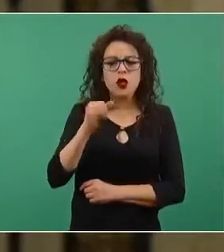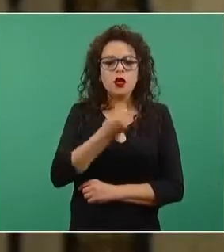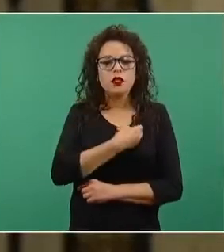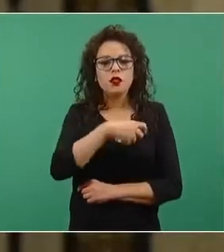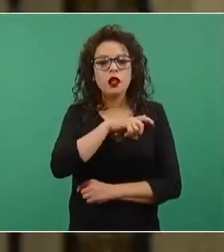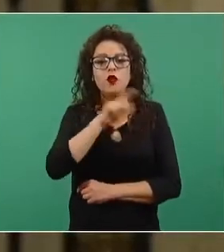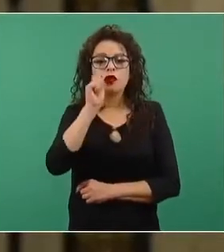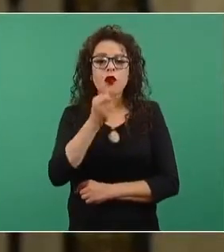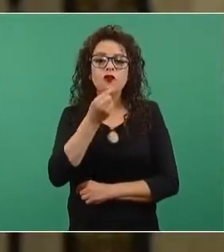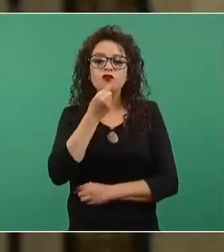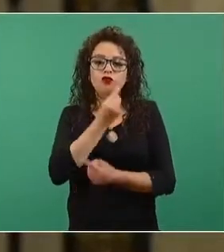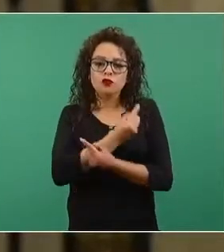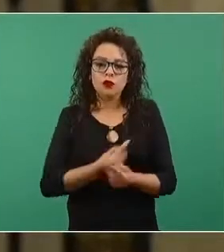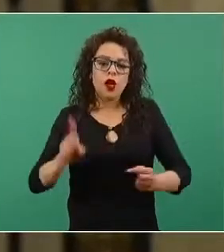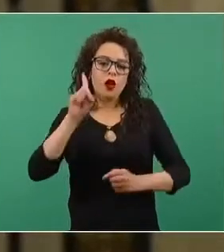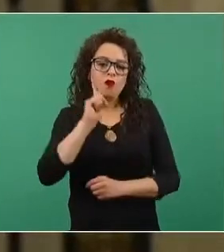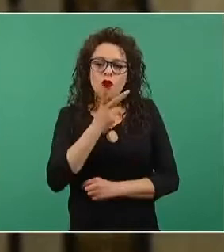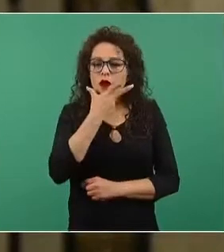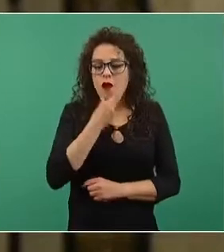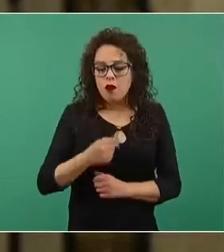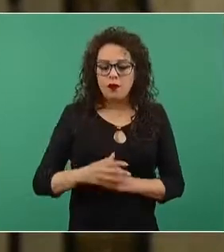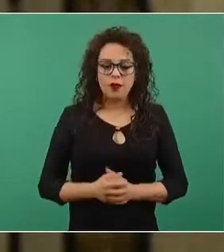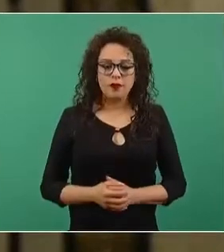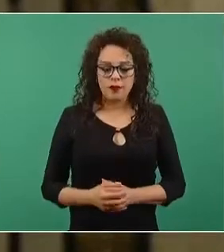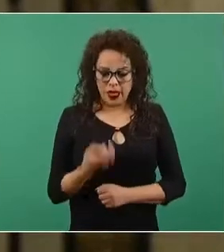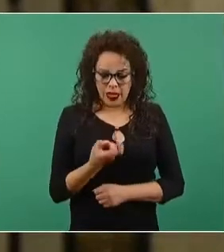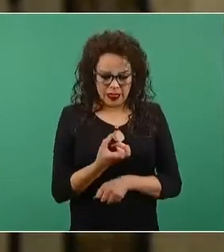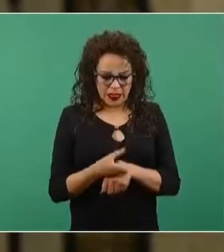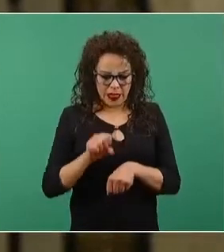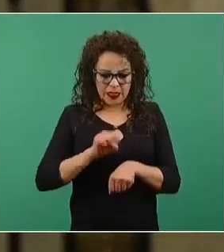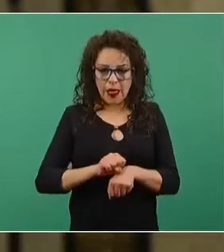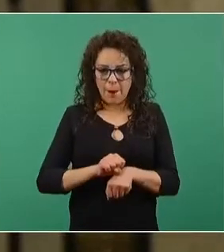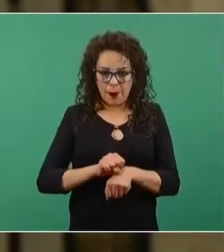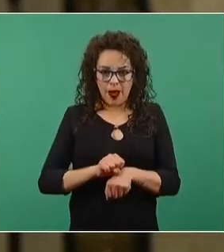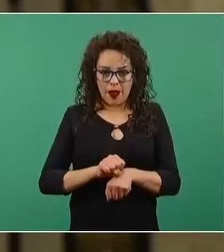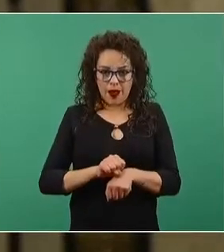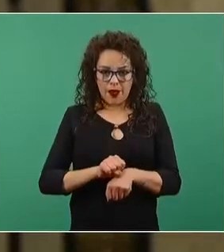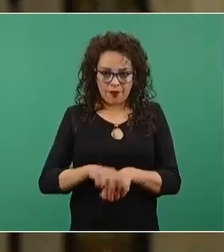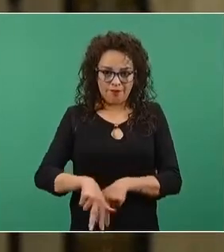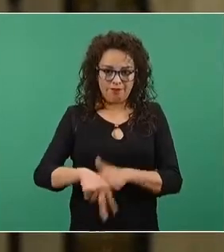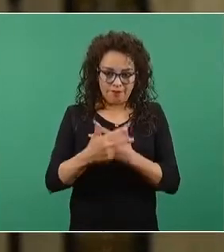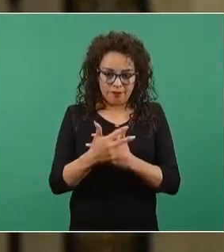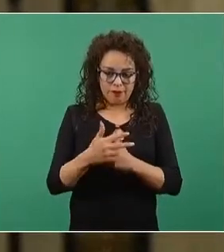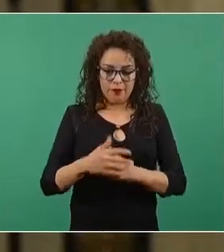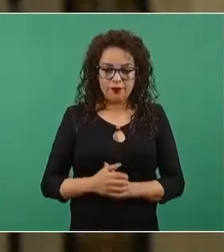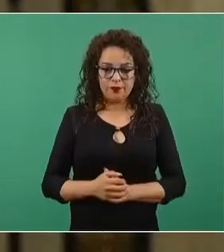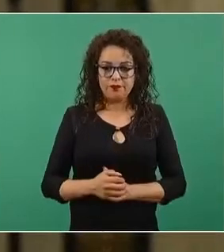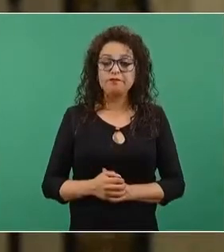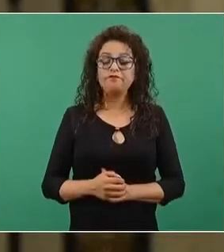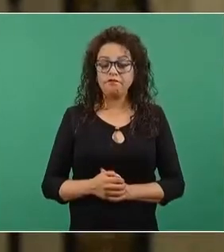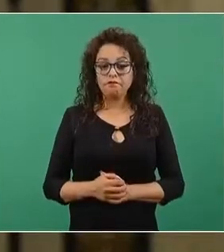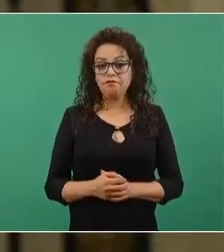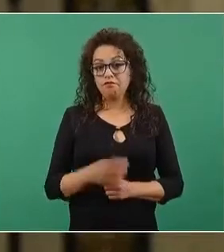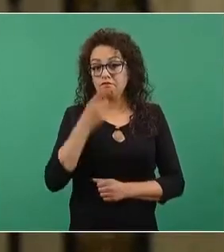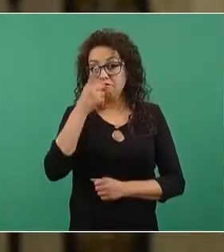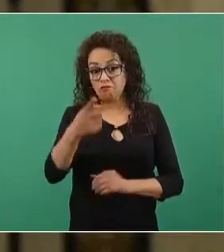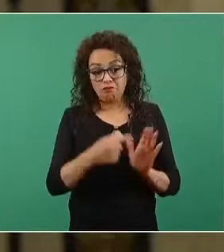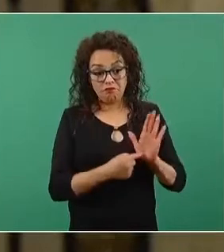y niños. Que se dio en esta semana, y por ahí mencionaron que México está entre los países con